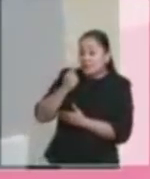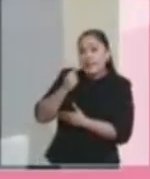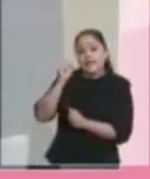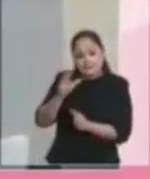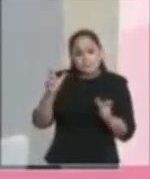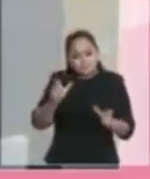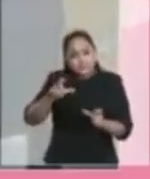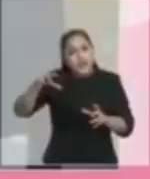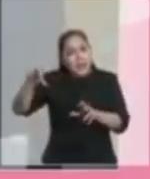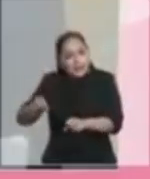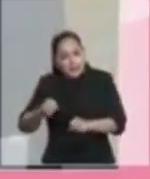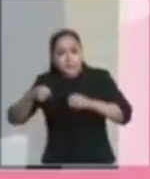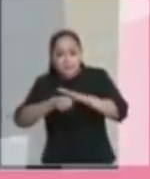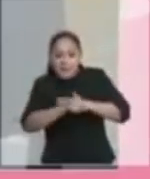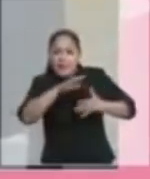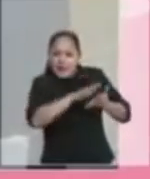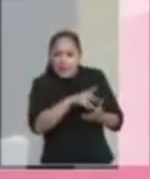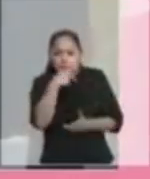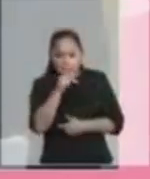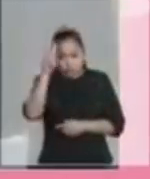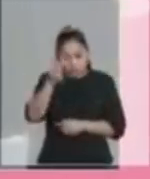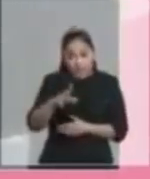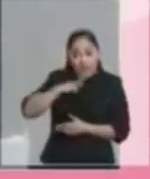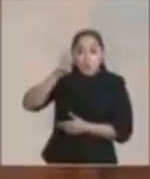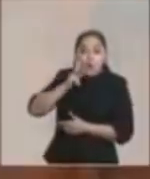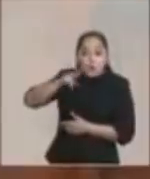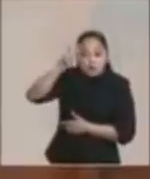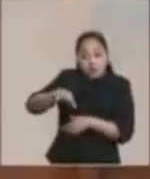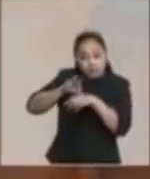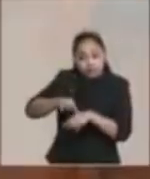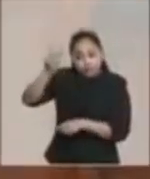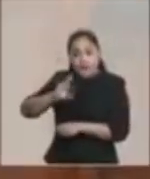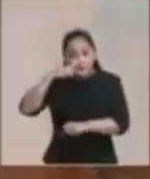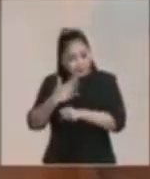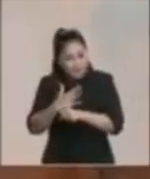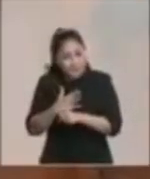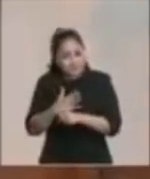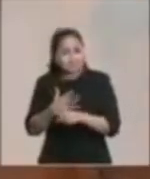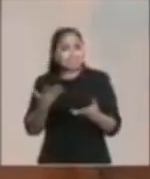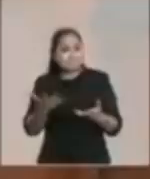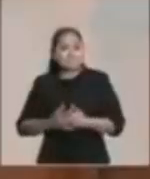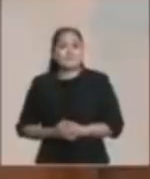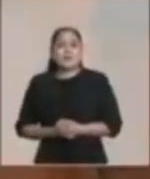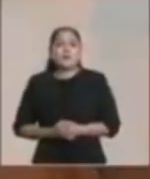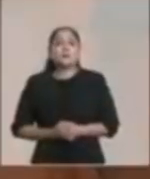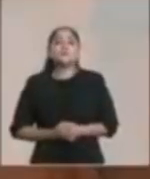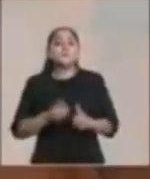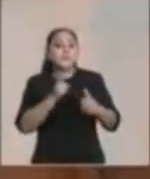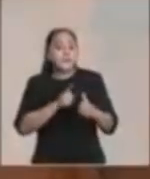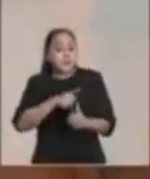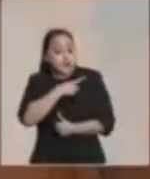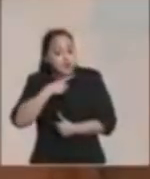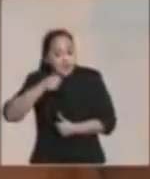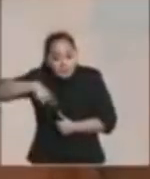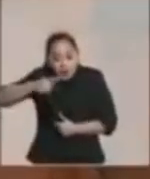quienes son detenidos realmente son responsables? Bueno, no solo eso. Primero, claro que lo primero que tenemos que